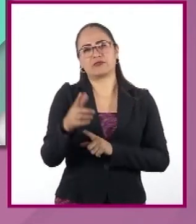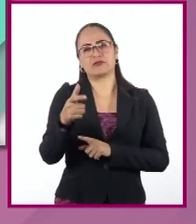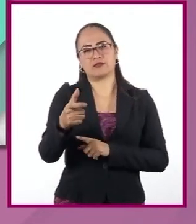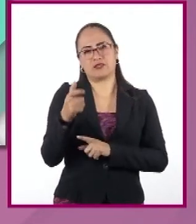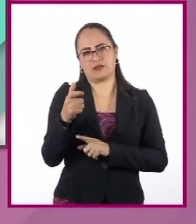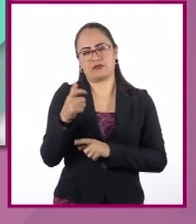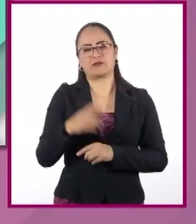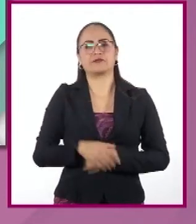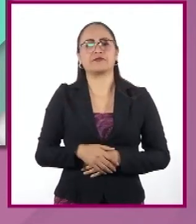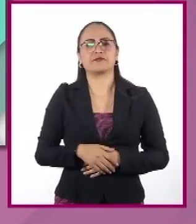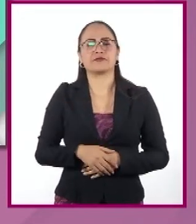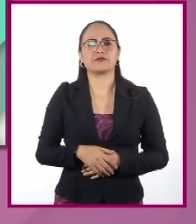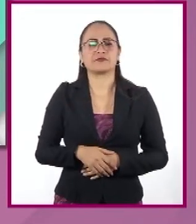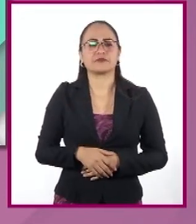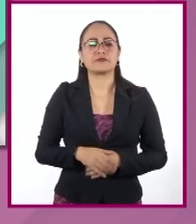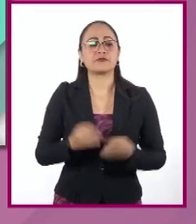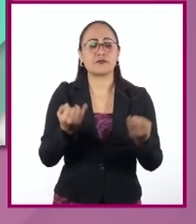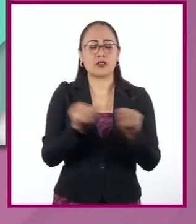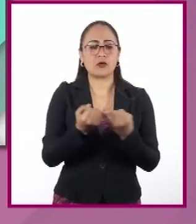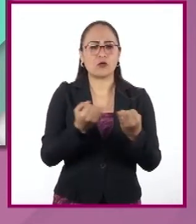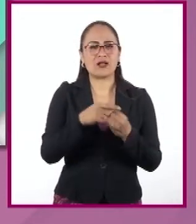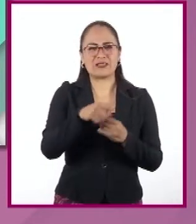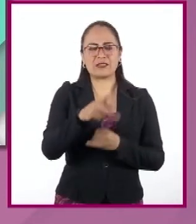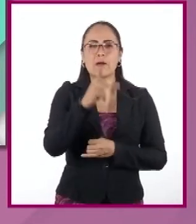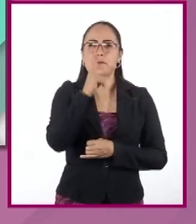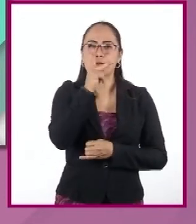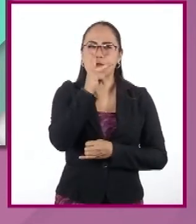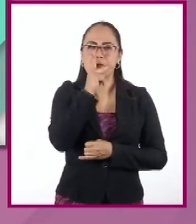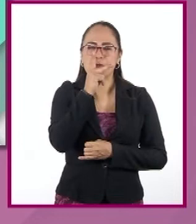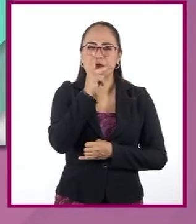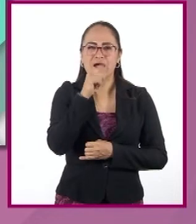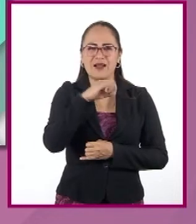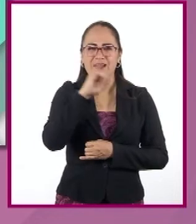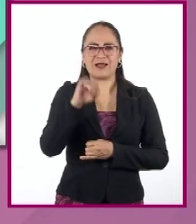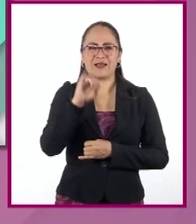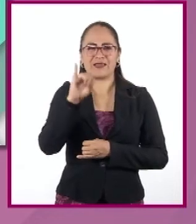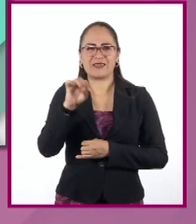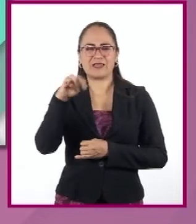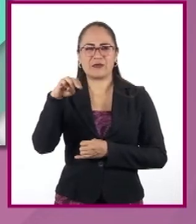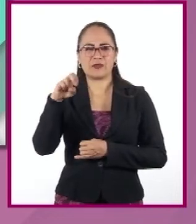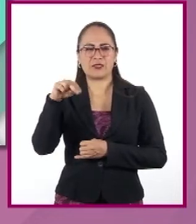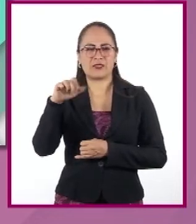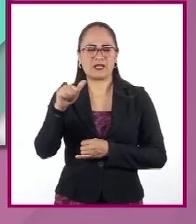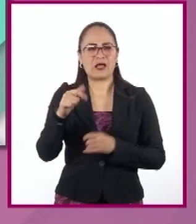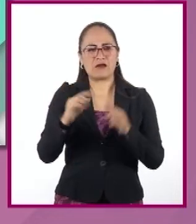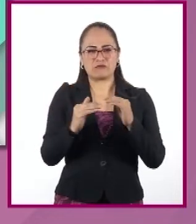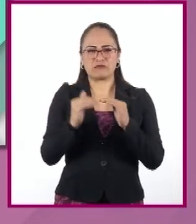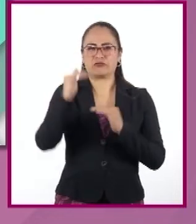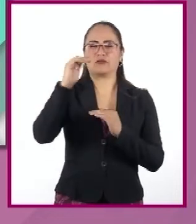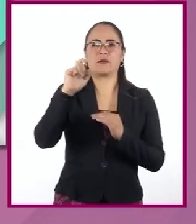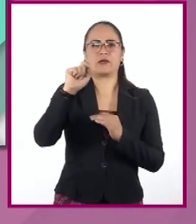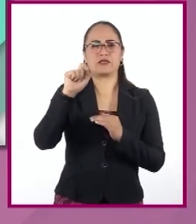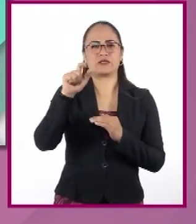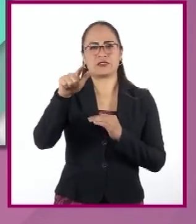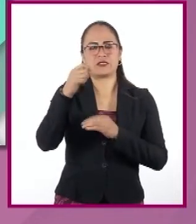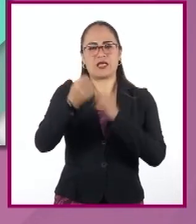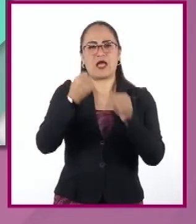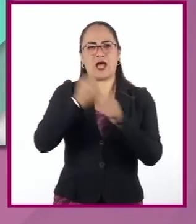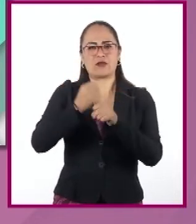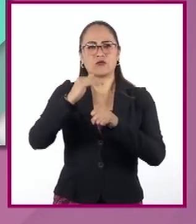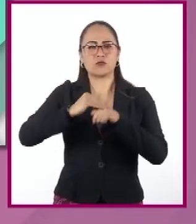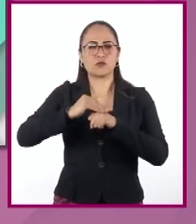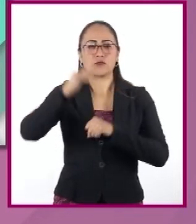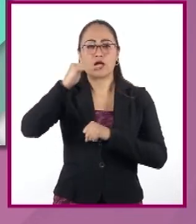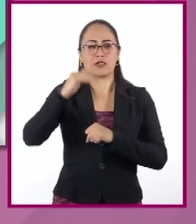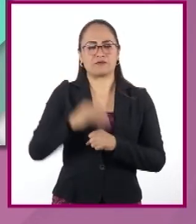Asimismo, nos indica que el papá de Jimena tiene 27 años más que ella. Este dato